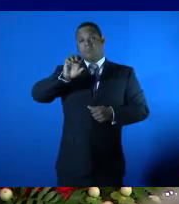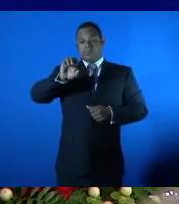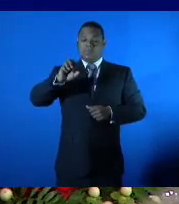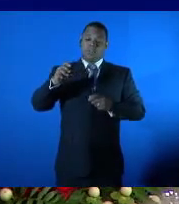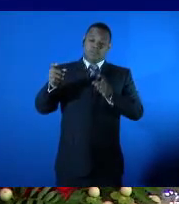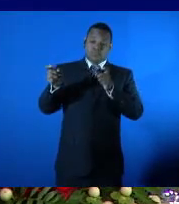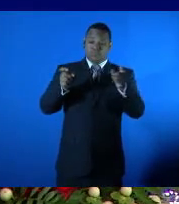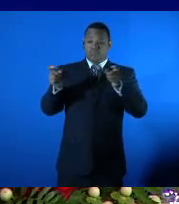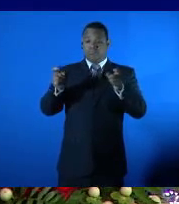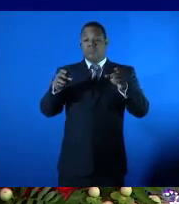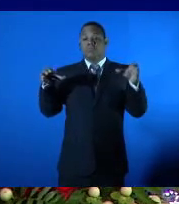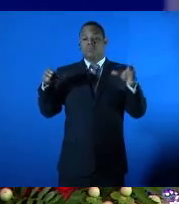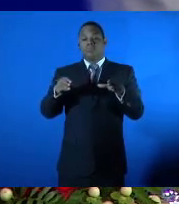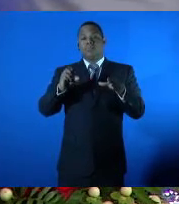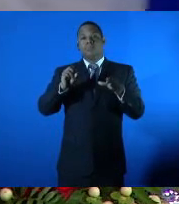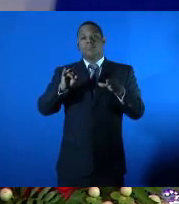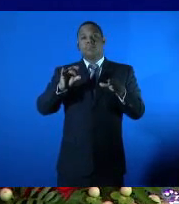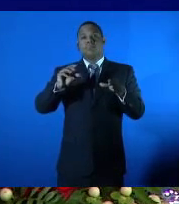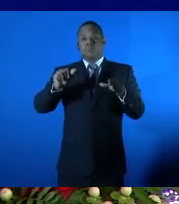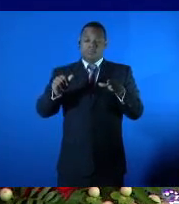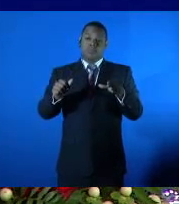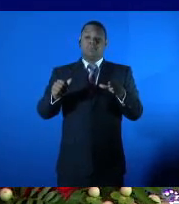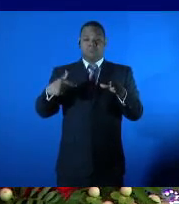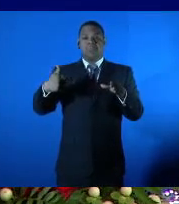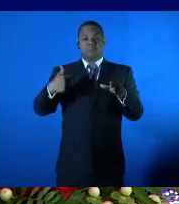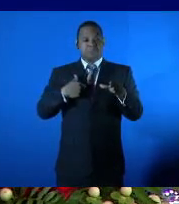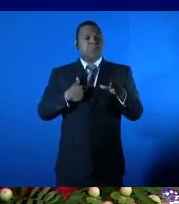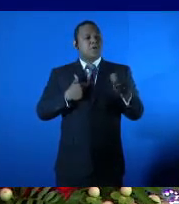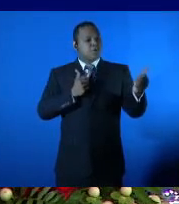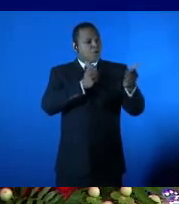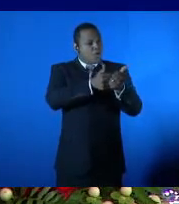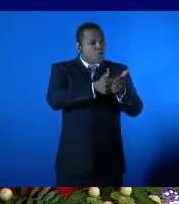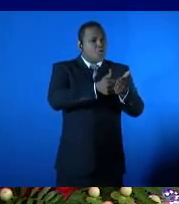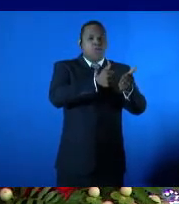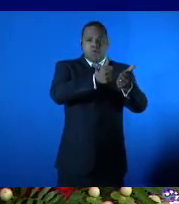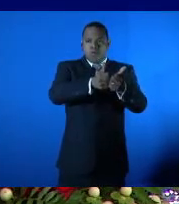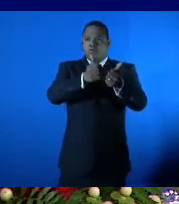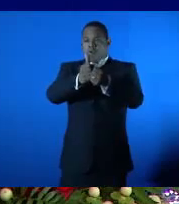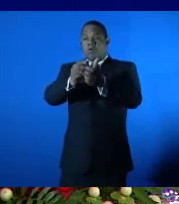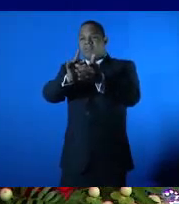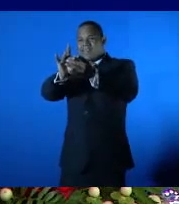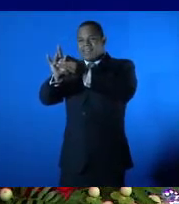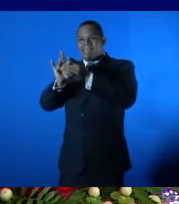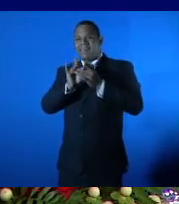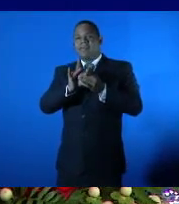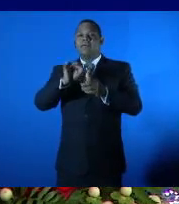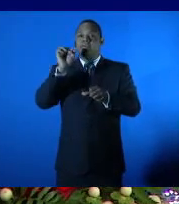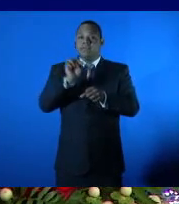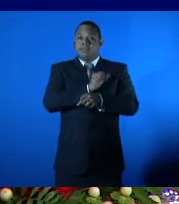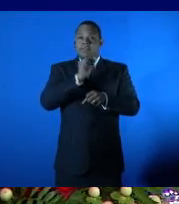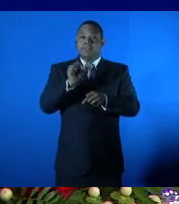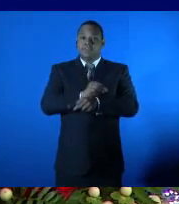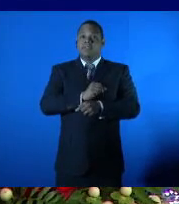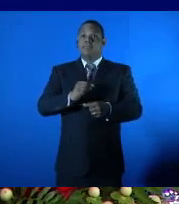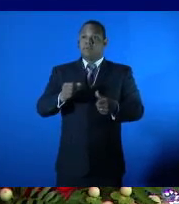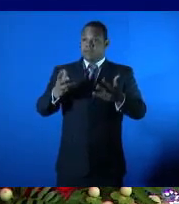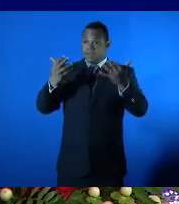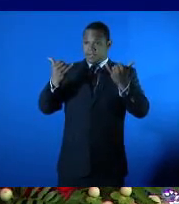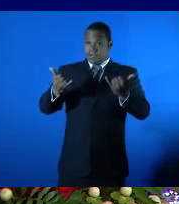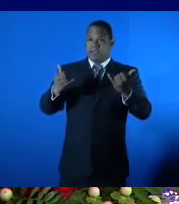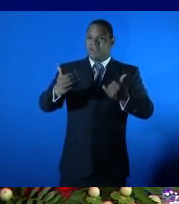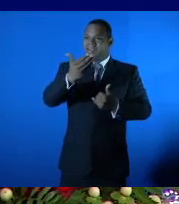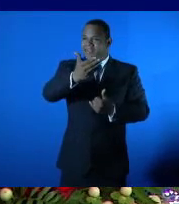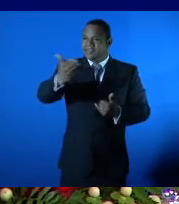gusto trabajaré con cada uno de ustedes, y ya desde ahora quiero agradecerles por las expresiones